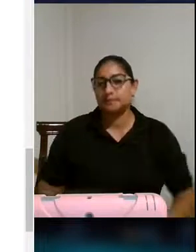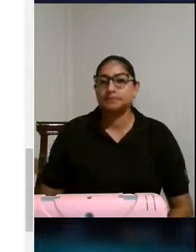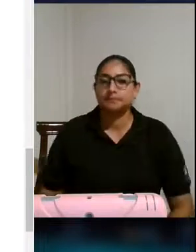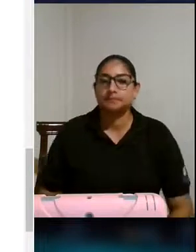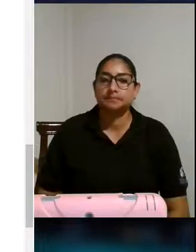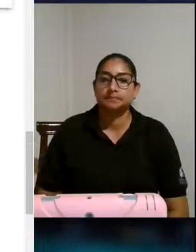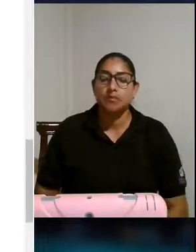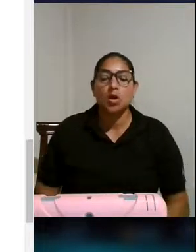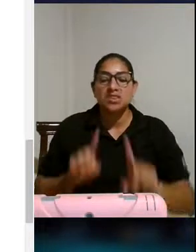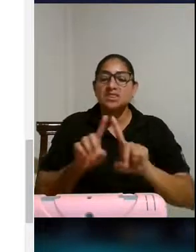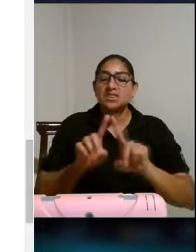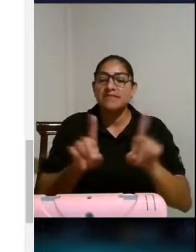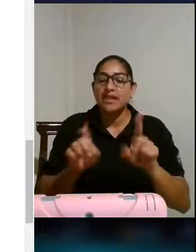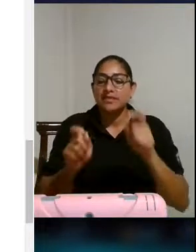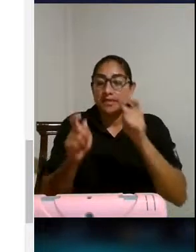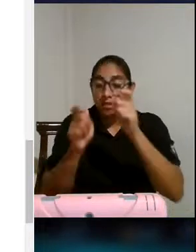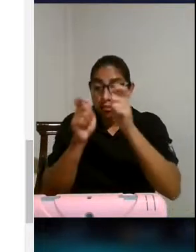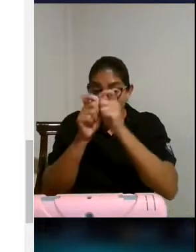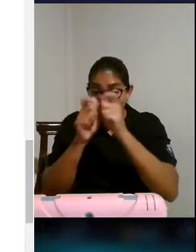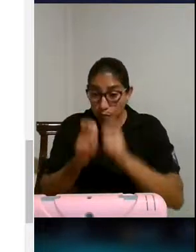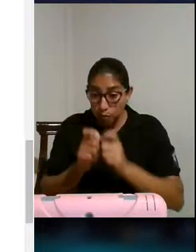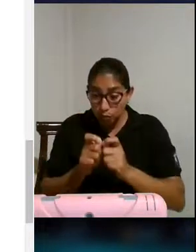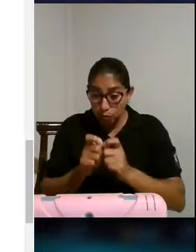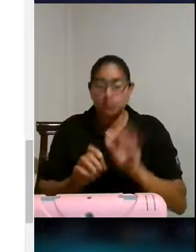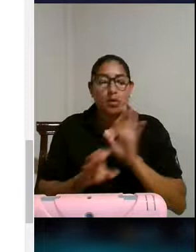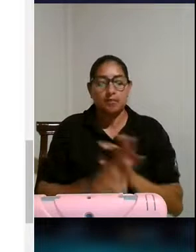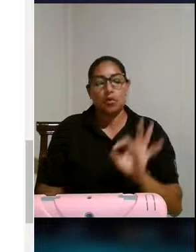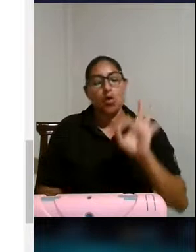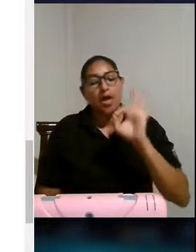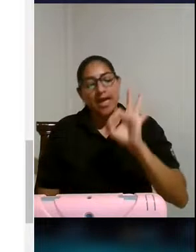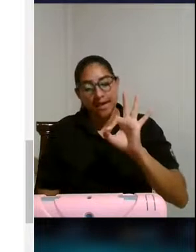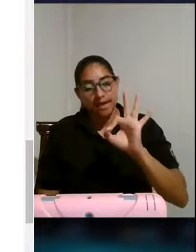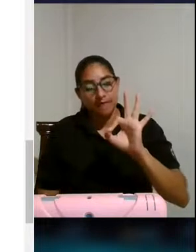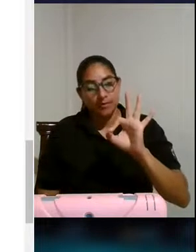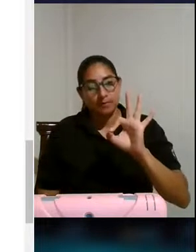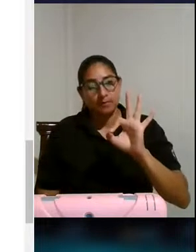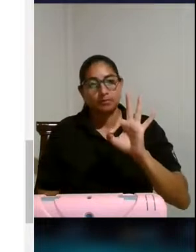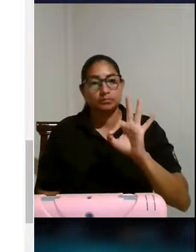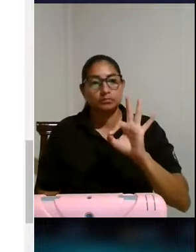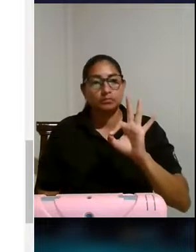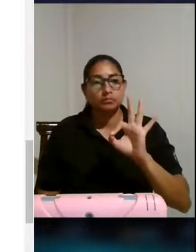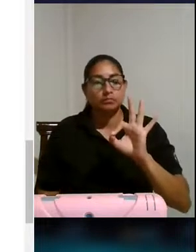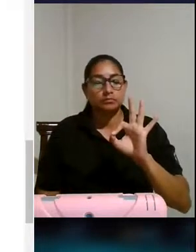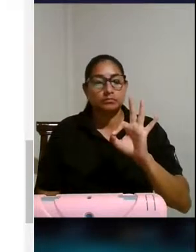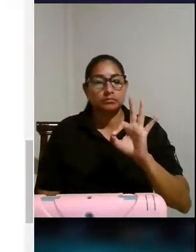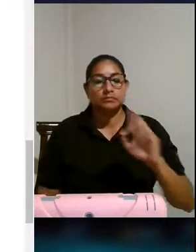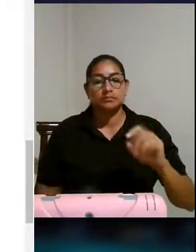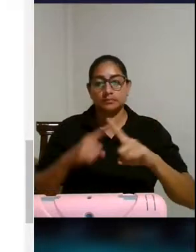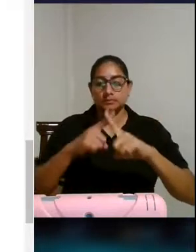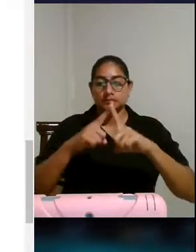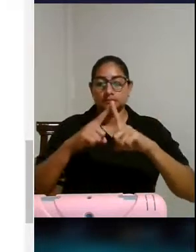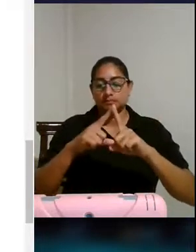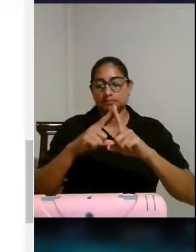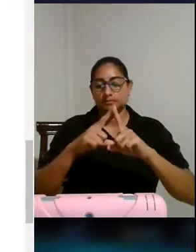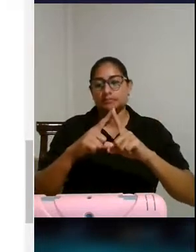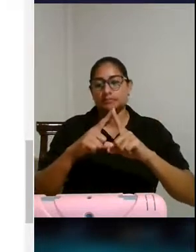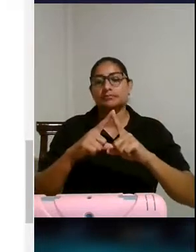Y lo que nos dice es lo siguiente, f, este símbolo se dice f'